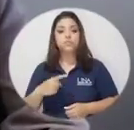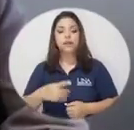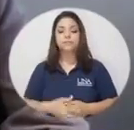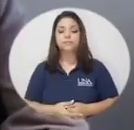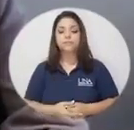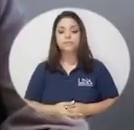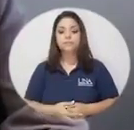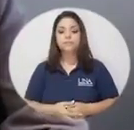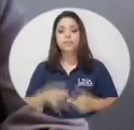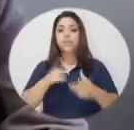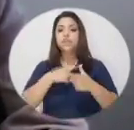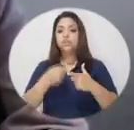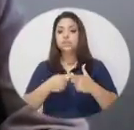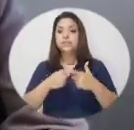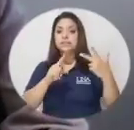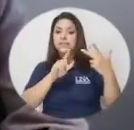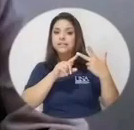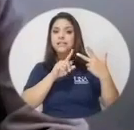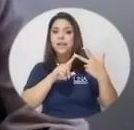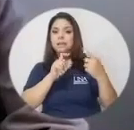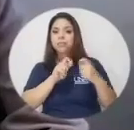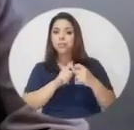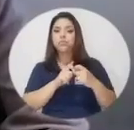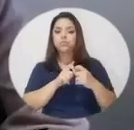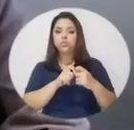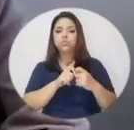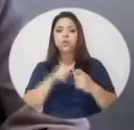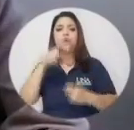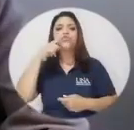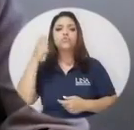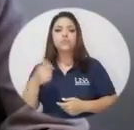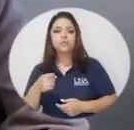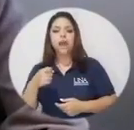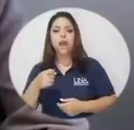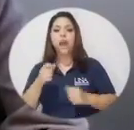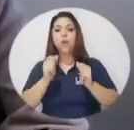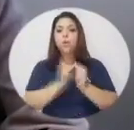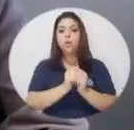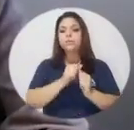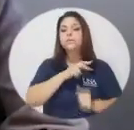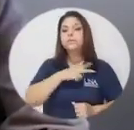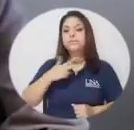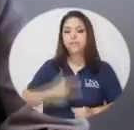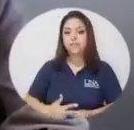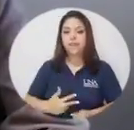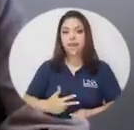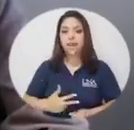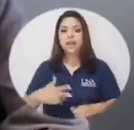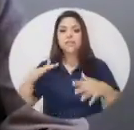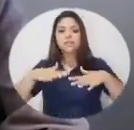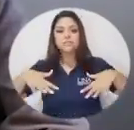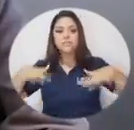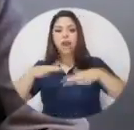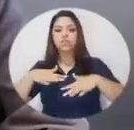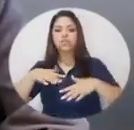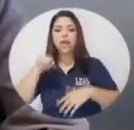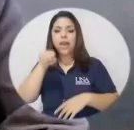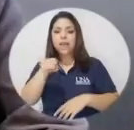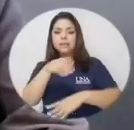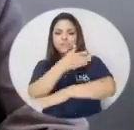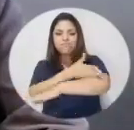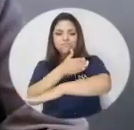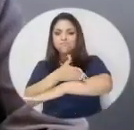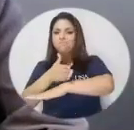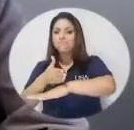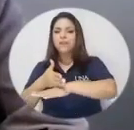allí Rusia. Entonces aquí ese es el tercer punto, el espacio que tiene Rusia y China en